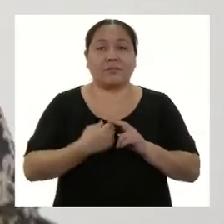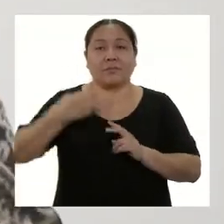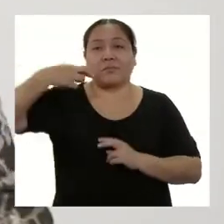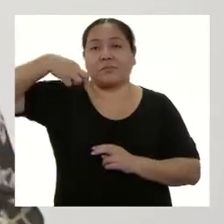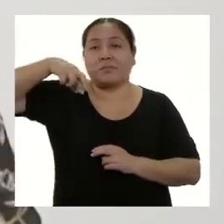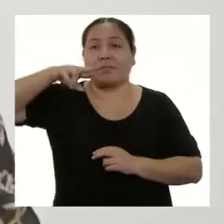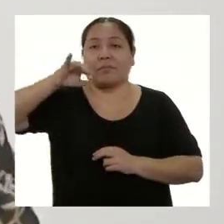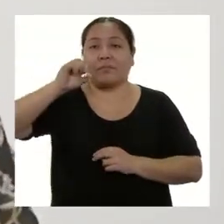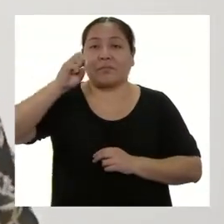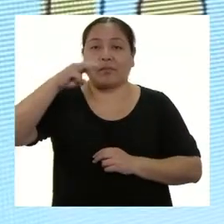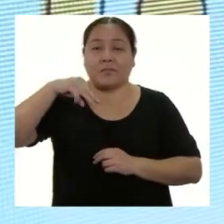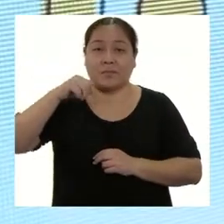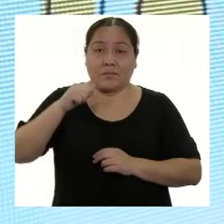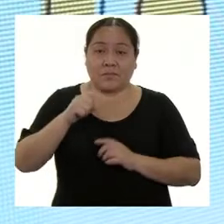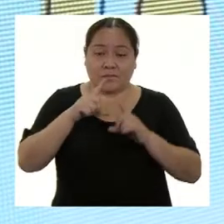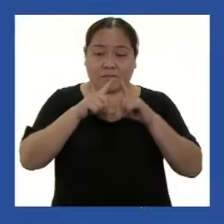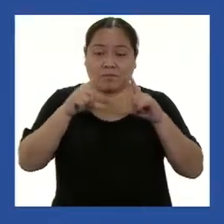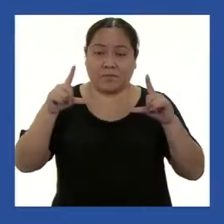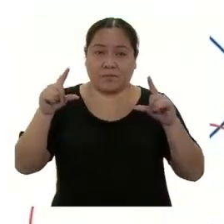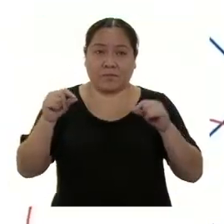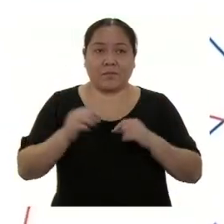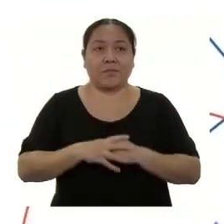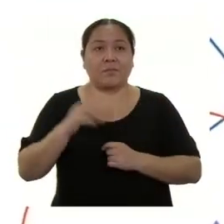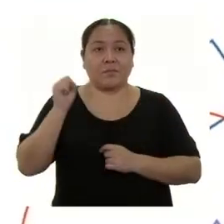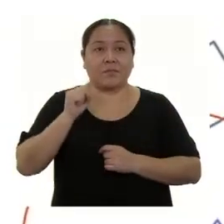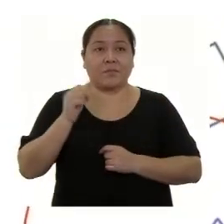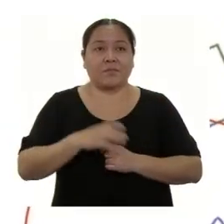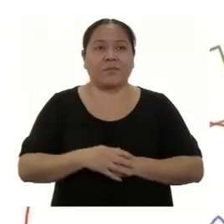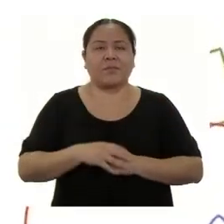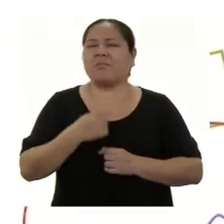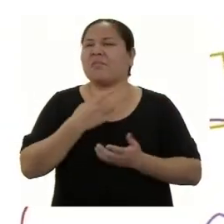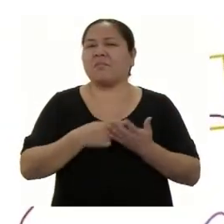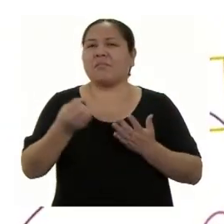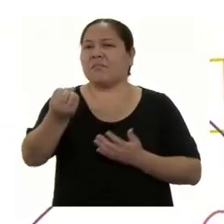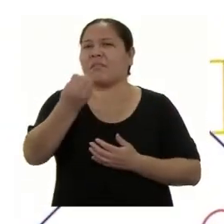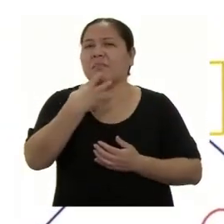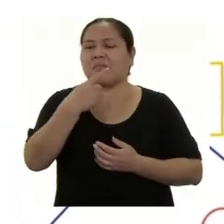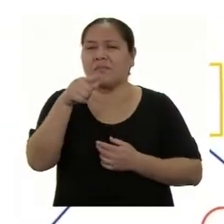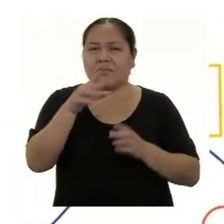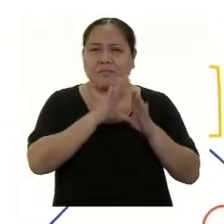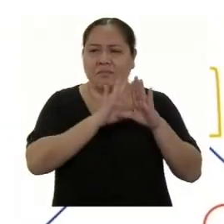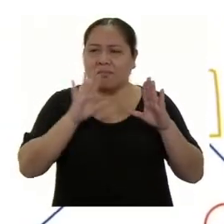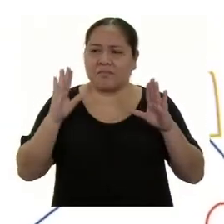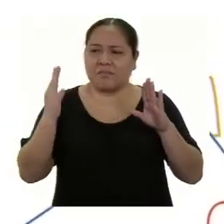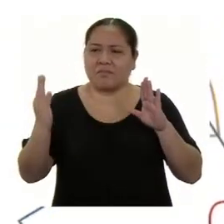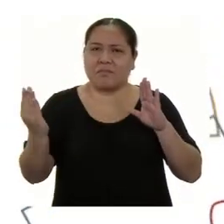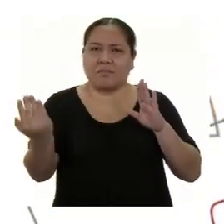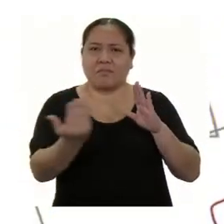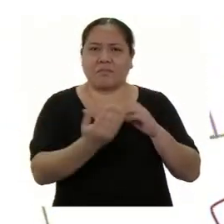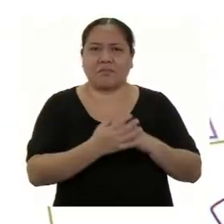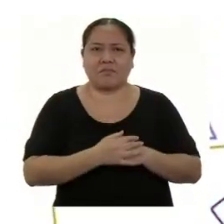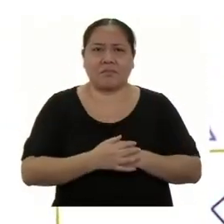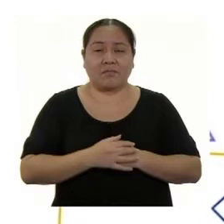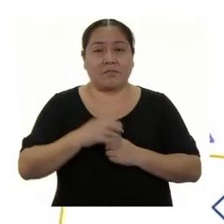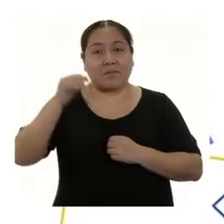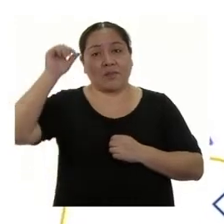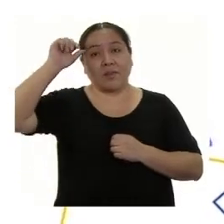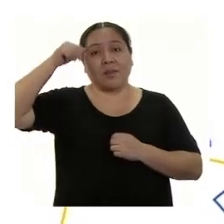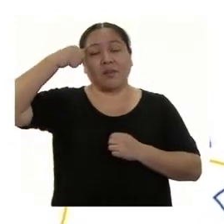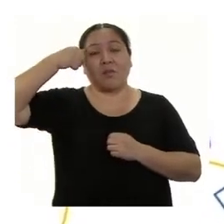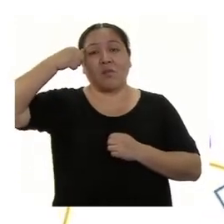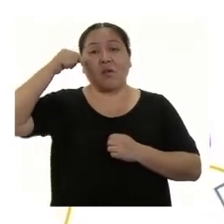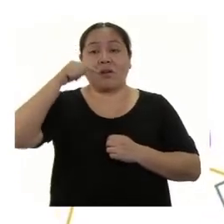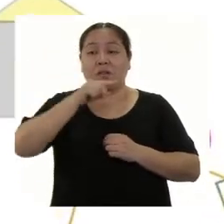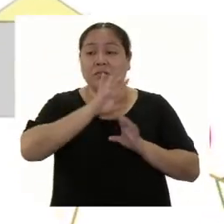de base rectangular. Ajá. ¿Qué puedes decirme de las caras laterales? Recuerda que las